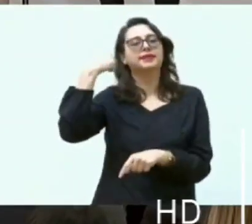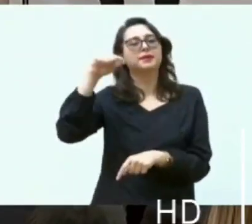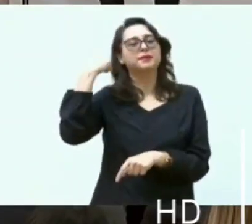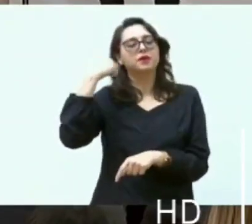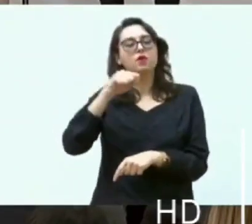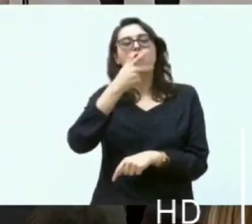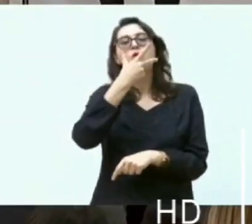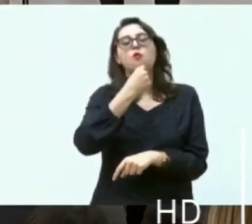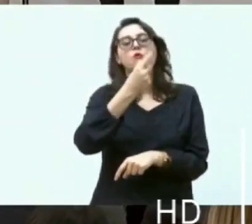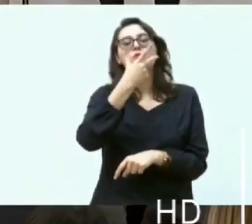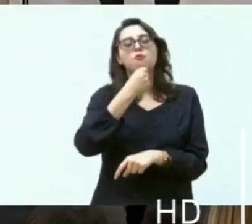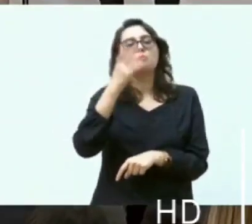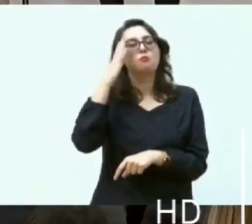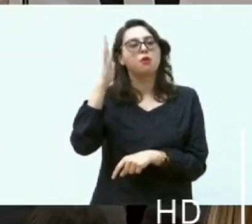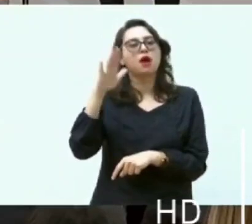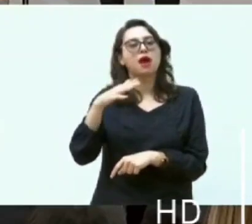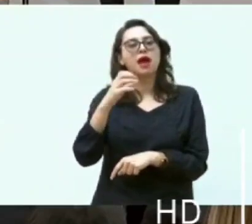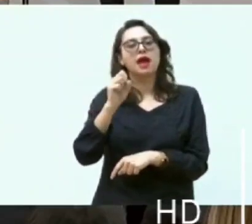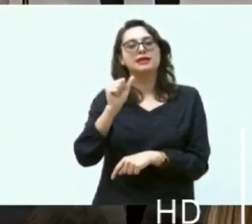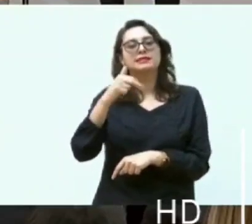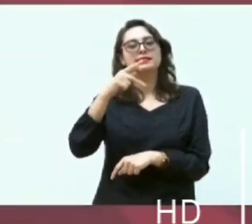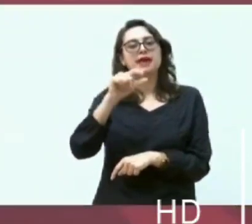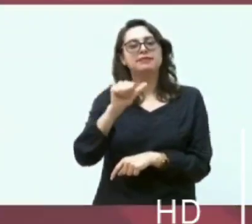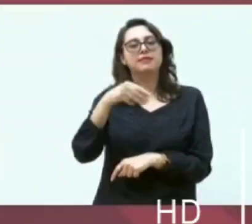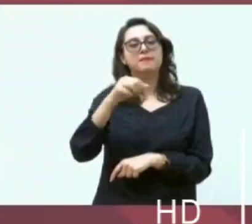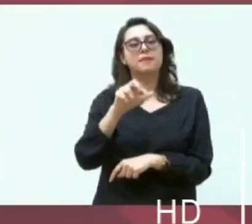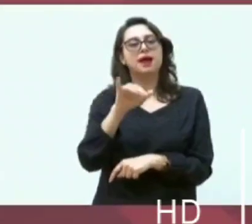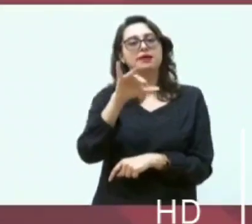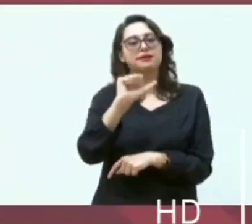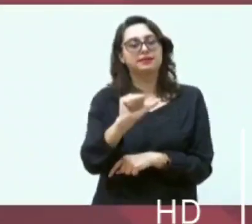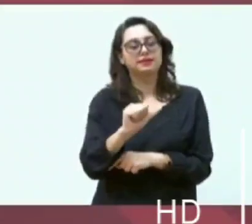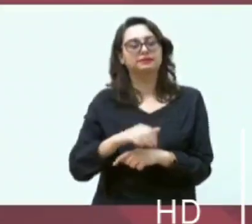el maestro Santa María,